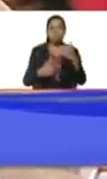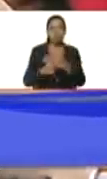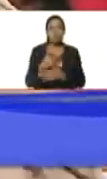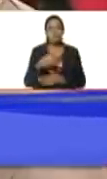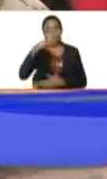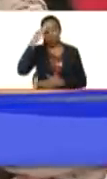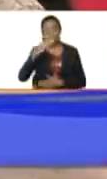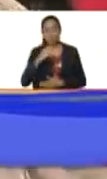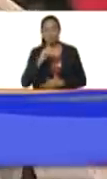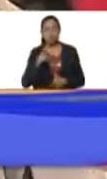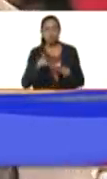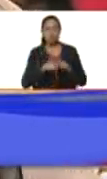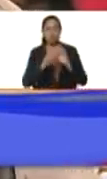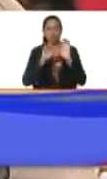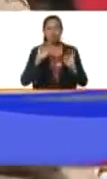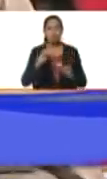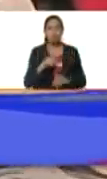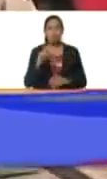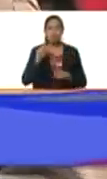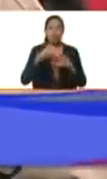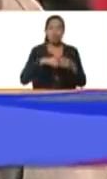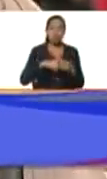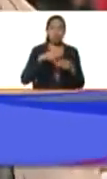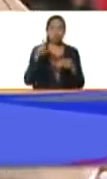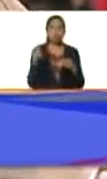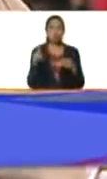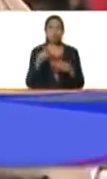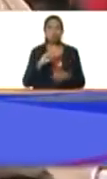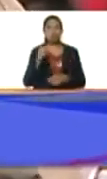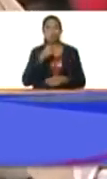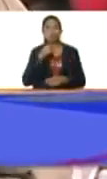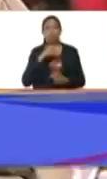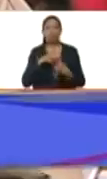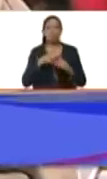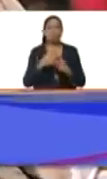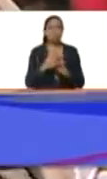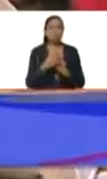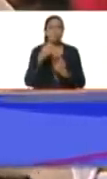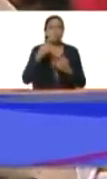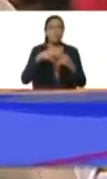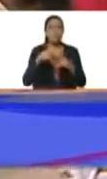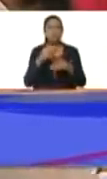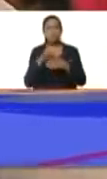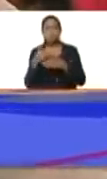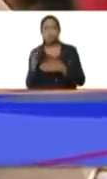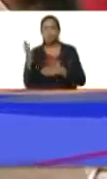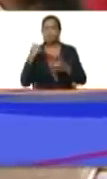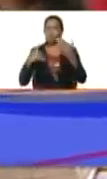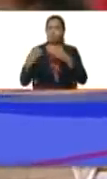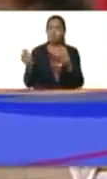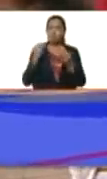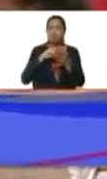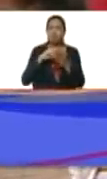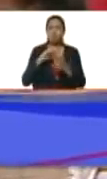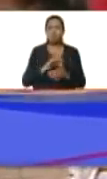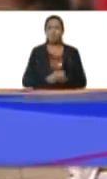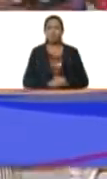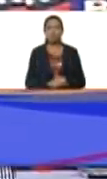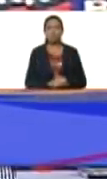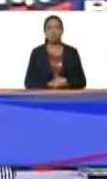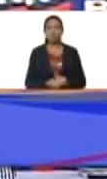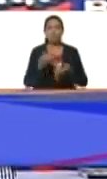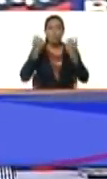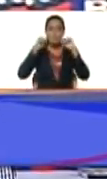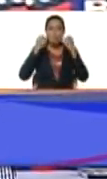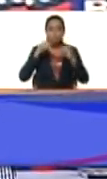unos han desertado porque no les ha gustado la situación. Pero tenemos que tratar de convencerlos para regresar nuevamente. ¿Pero se han entrenado